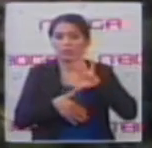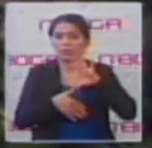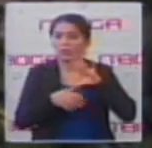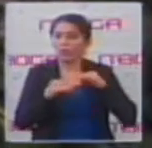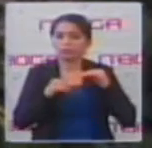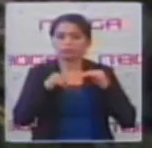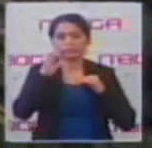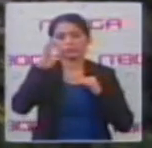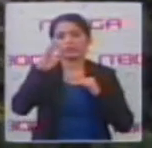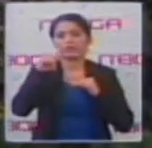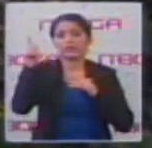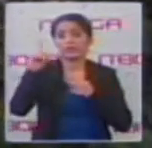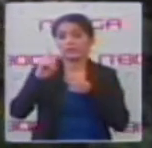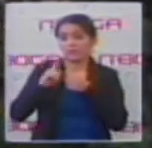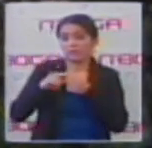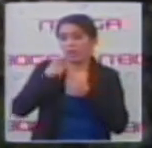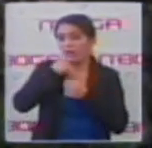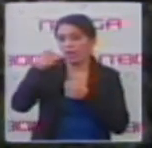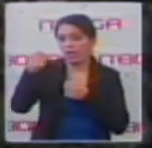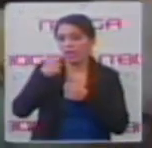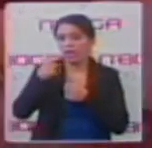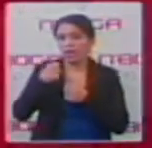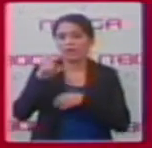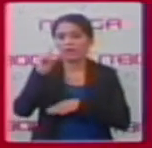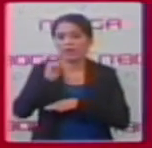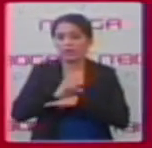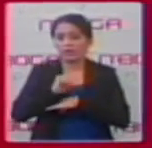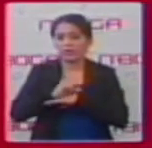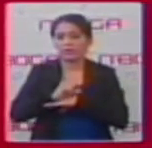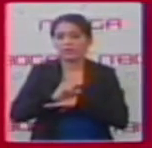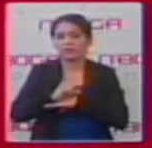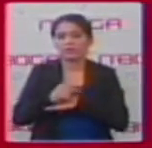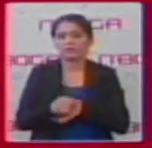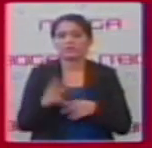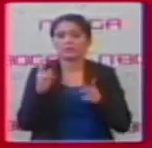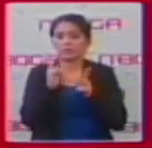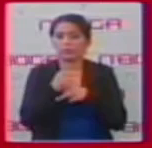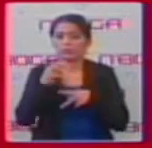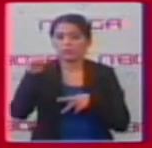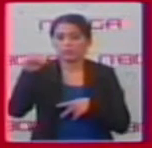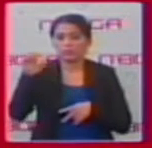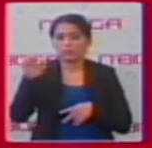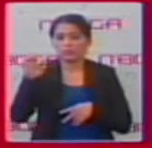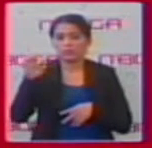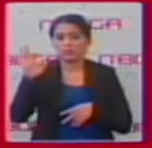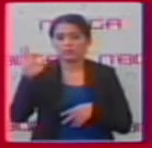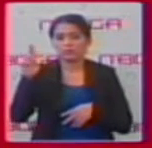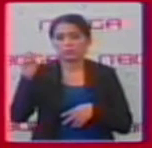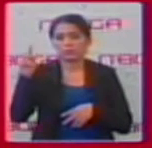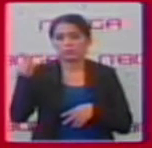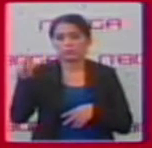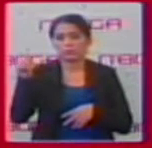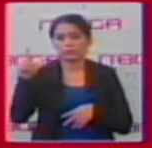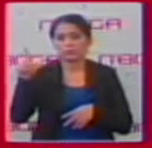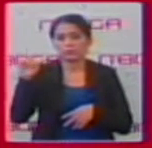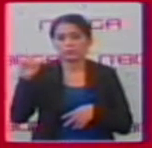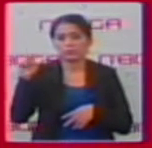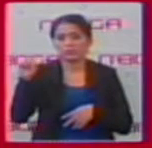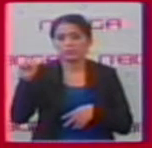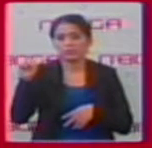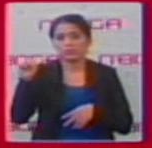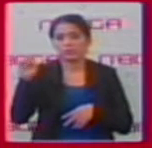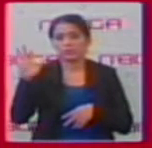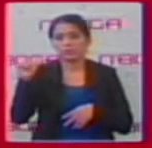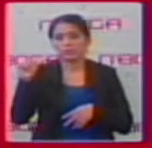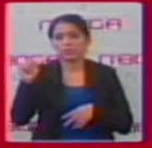Quito me acompaña Francisco Dosdevez, gerente de producto de Metropolitan Touring, para hablarnos de este importante logro. Bienvenido en Boga.